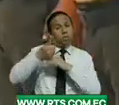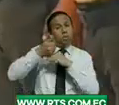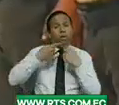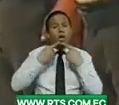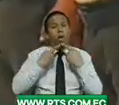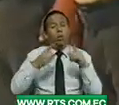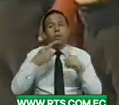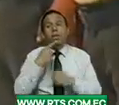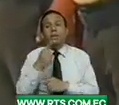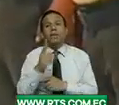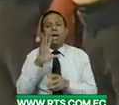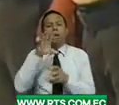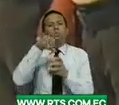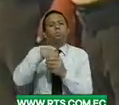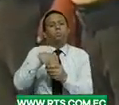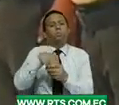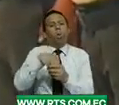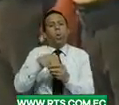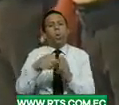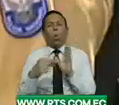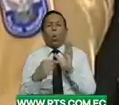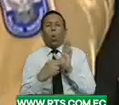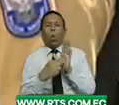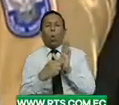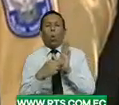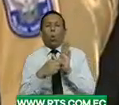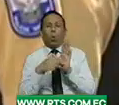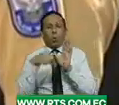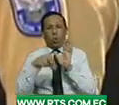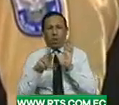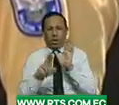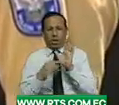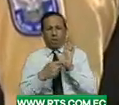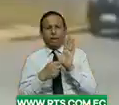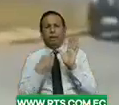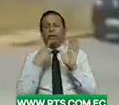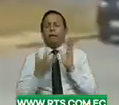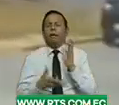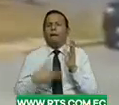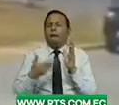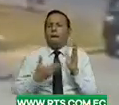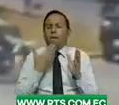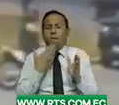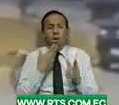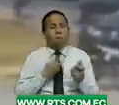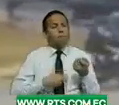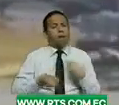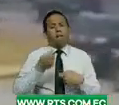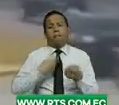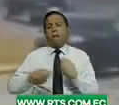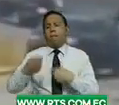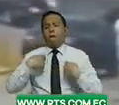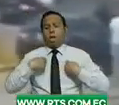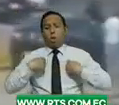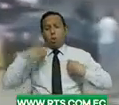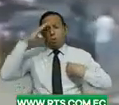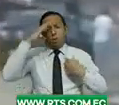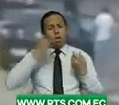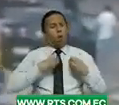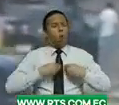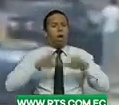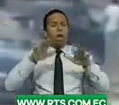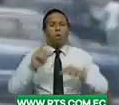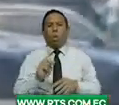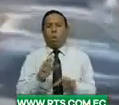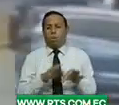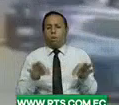código QR para evitar la fuga de uniformes. Y hasta el secuestro de hoy. Usted me decía que en la